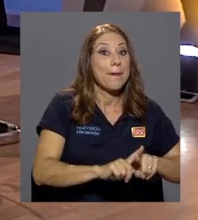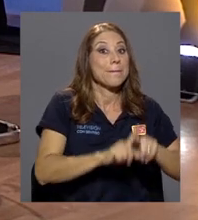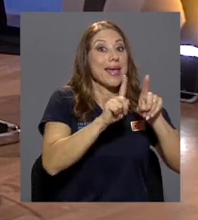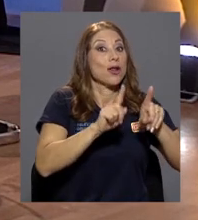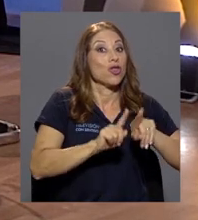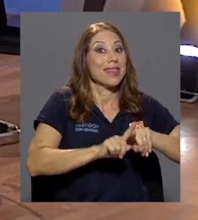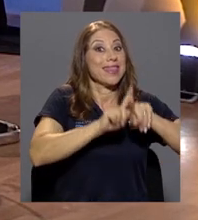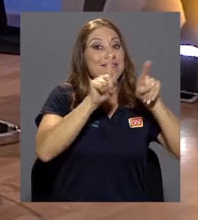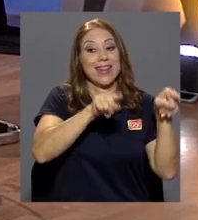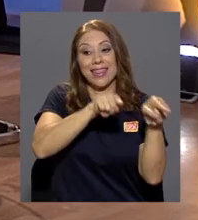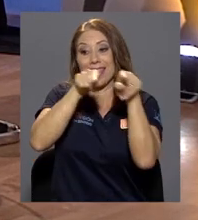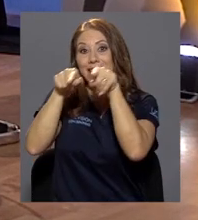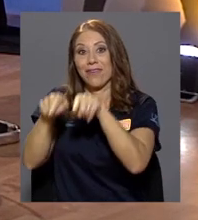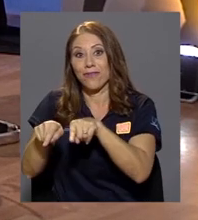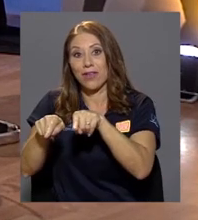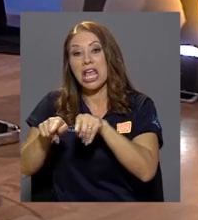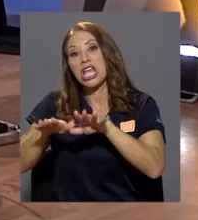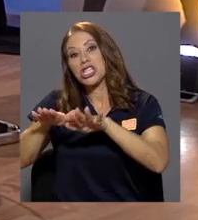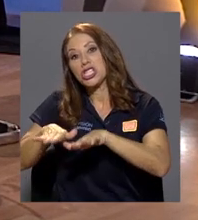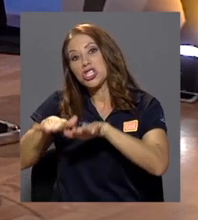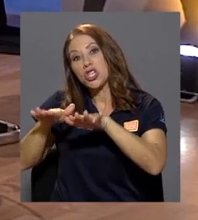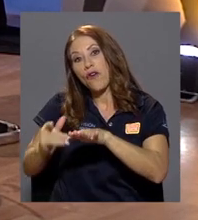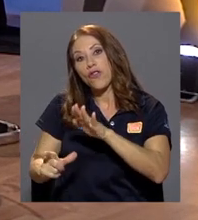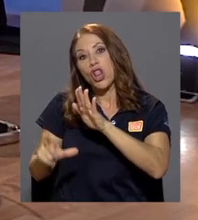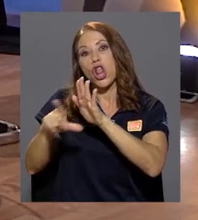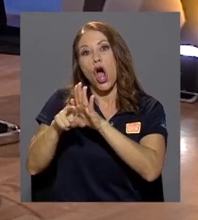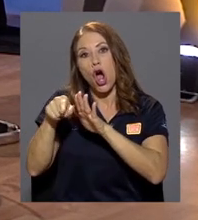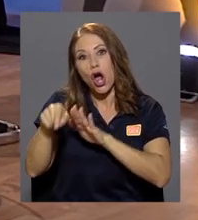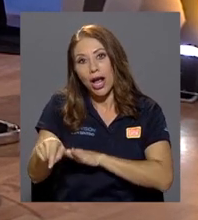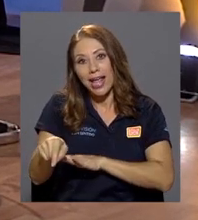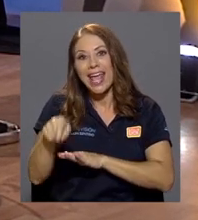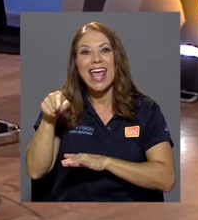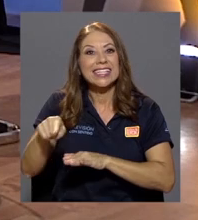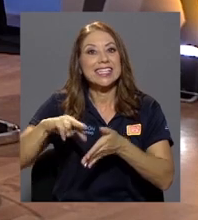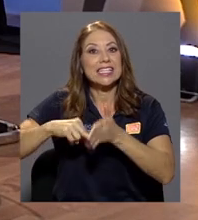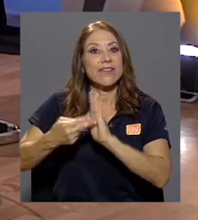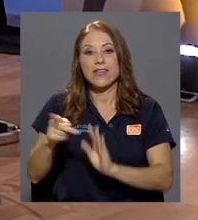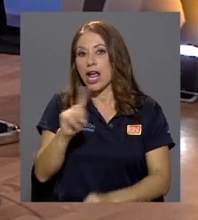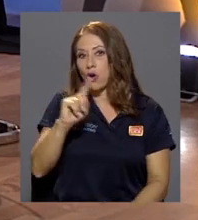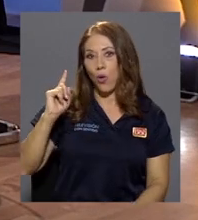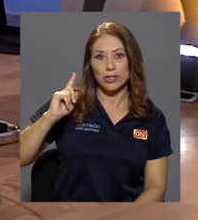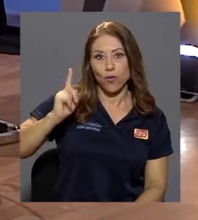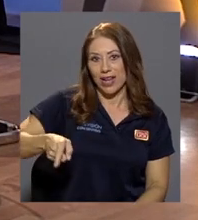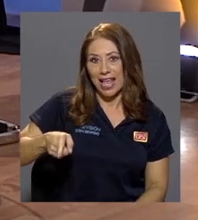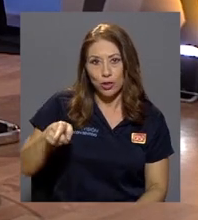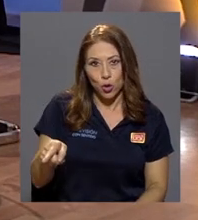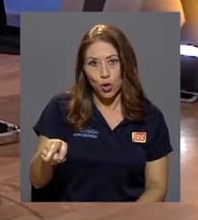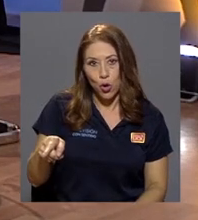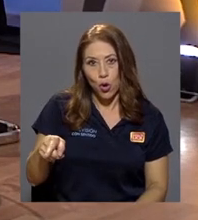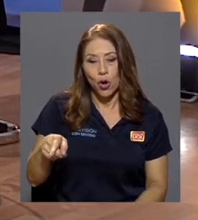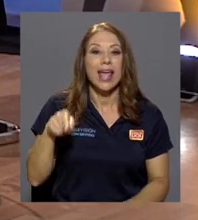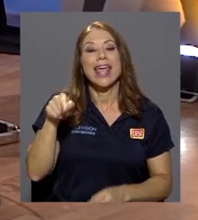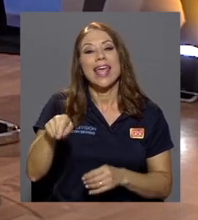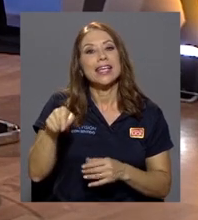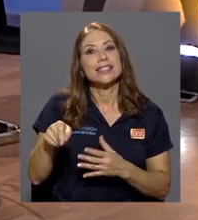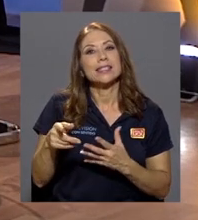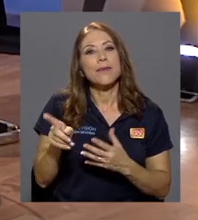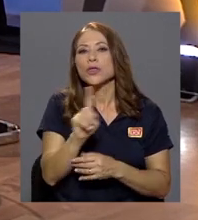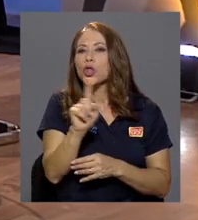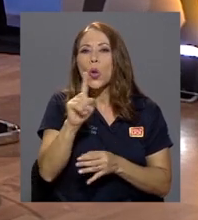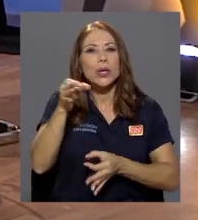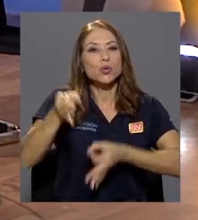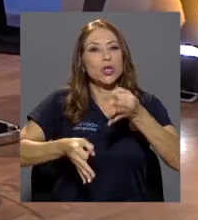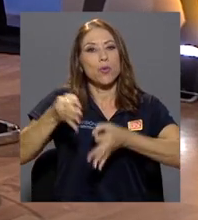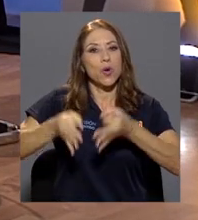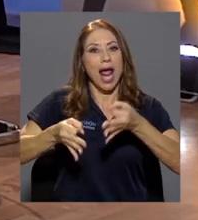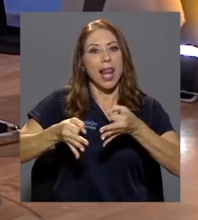soft lowell el derecho soft o light es aquel que no es obligatorio que emite un conjunto no